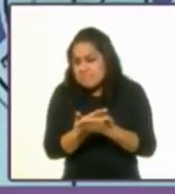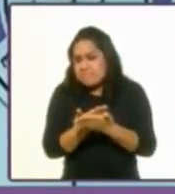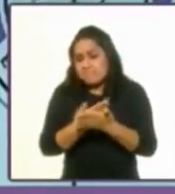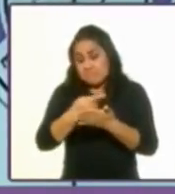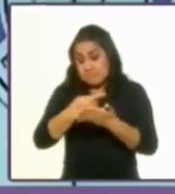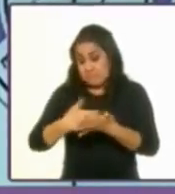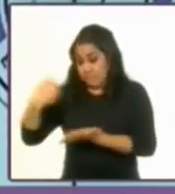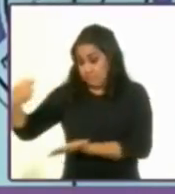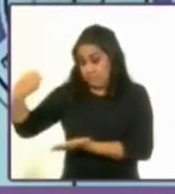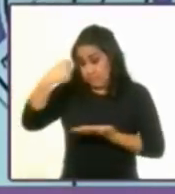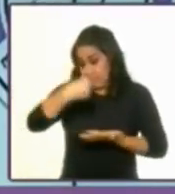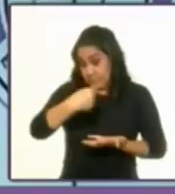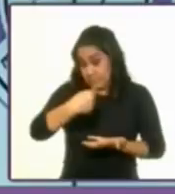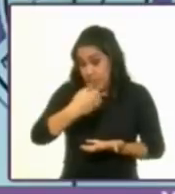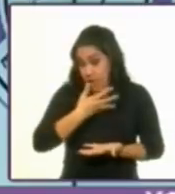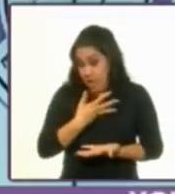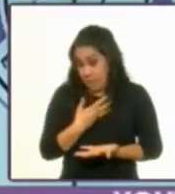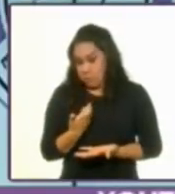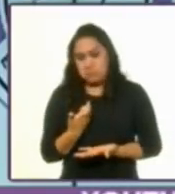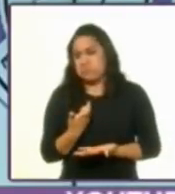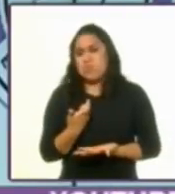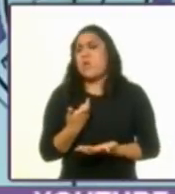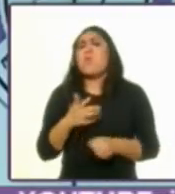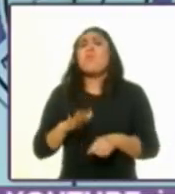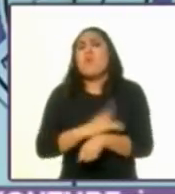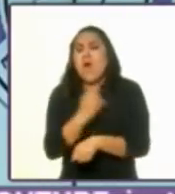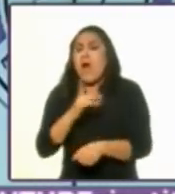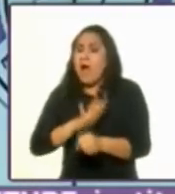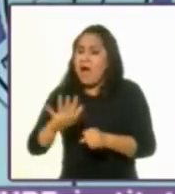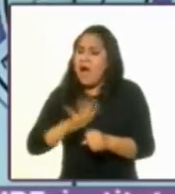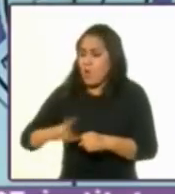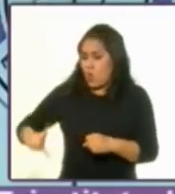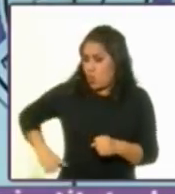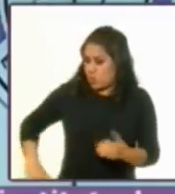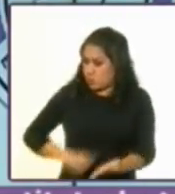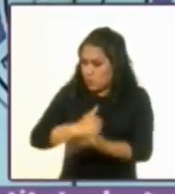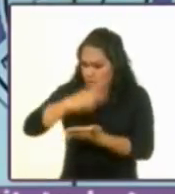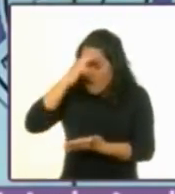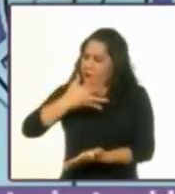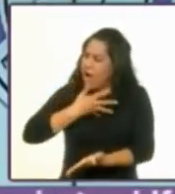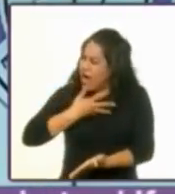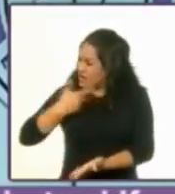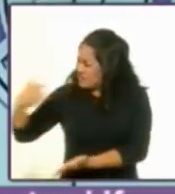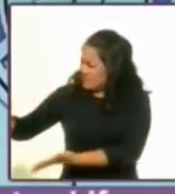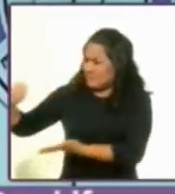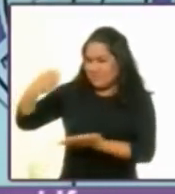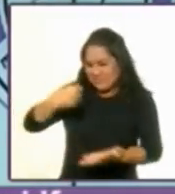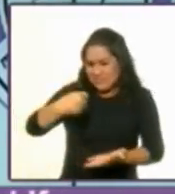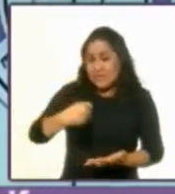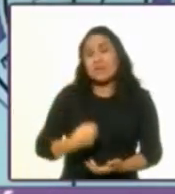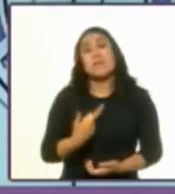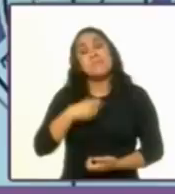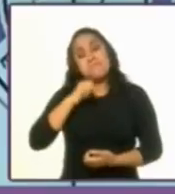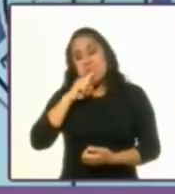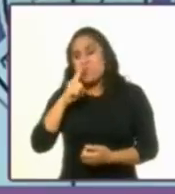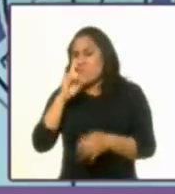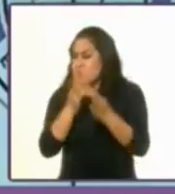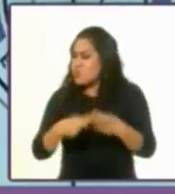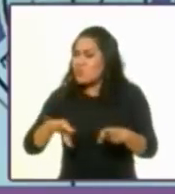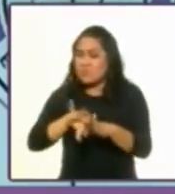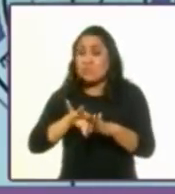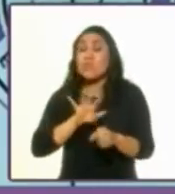recursos porque el recurso existe dentro del gobierno de la ciudad de mexico pero también hay algo importante